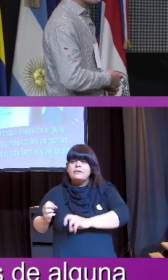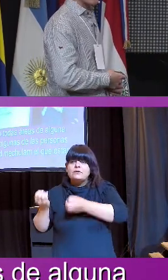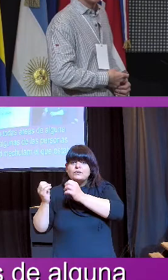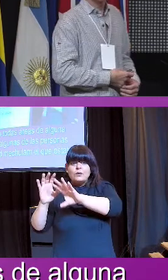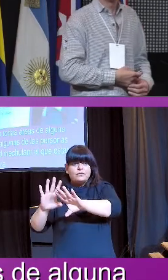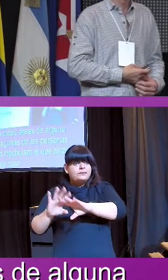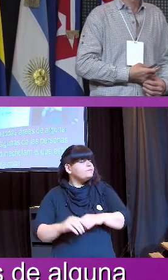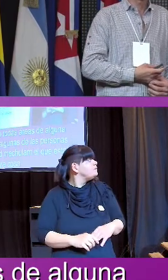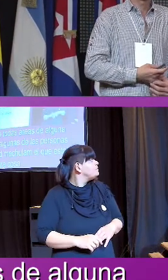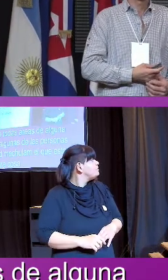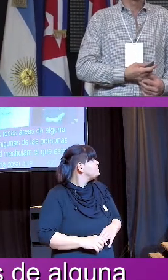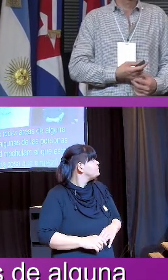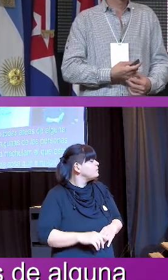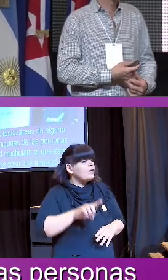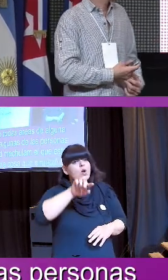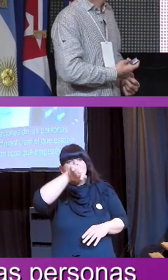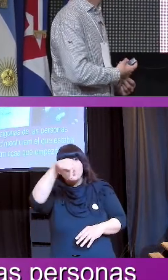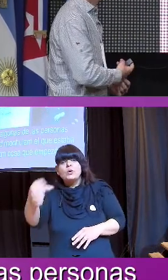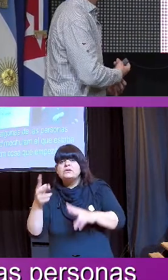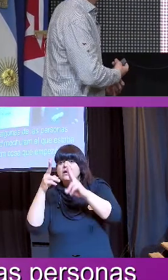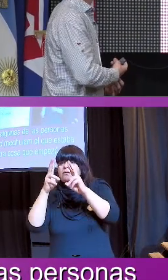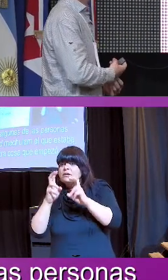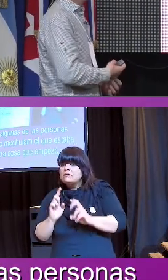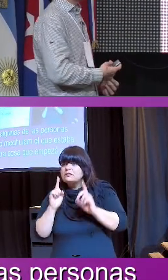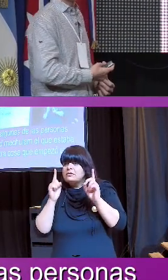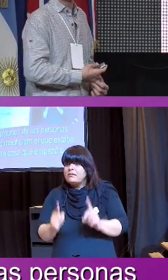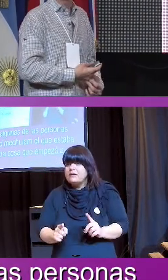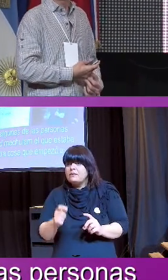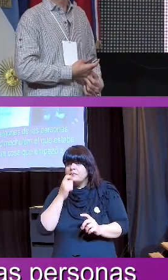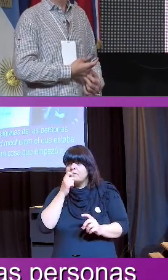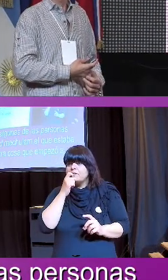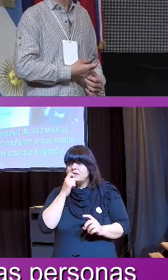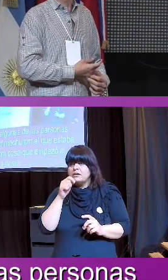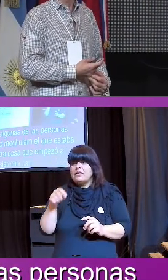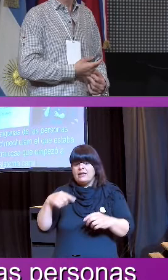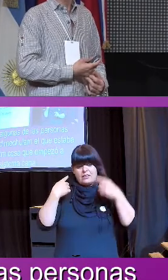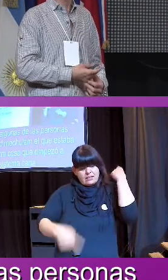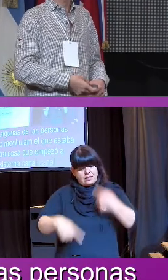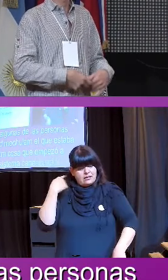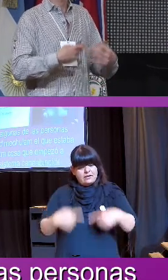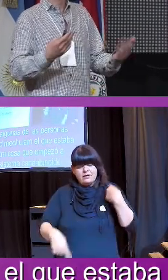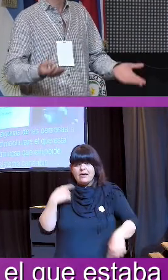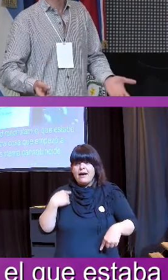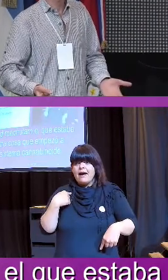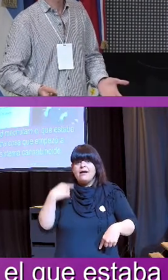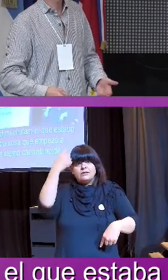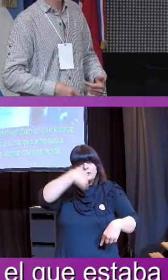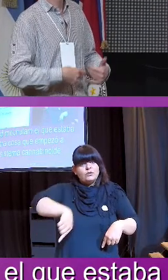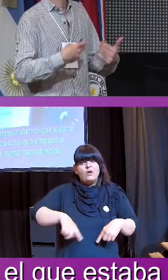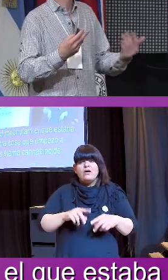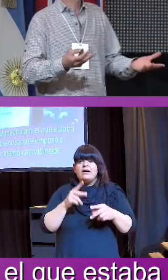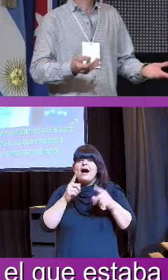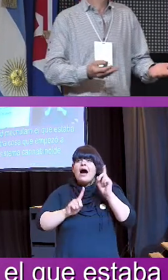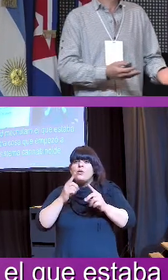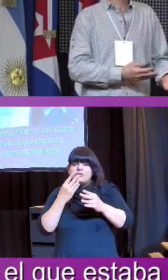Otra cosa que empezó a verse es que alteraciones en este sistema cannabinoide endógeno, en sus receptores,